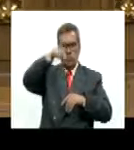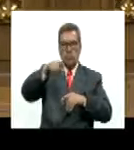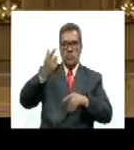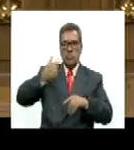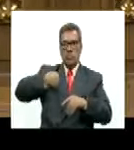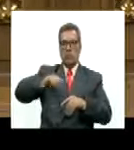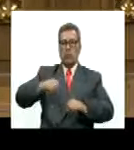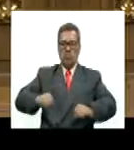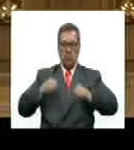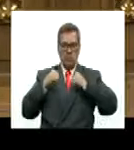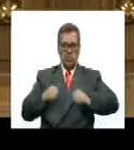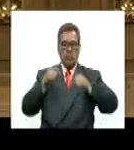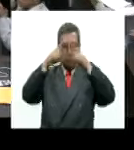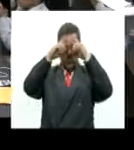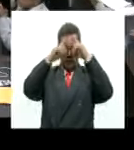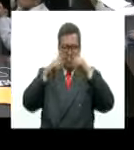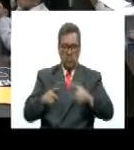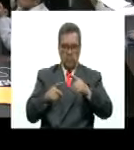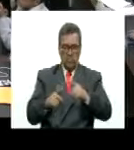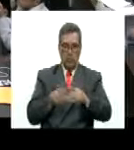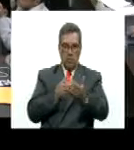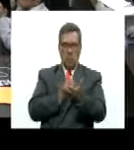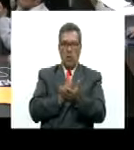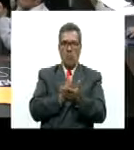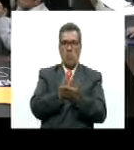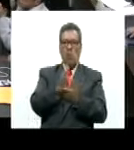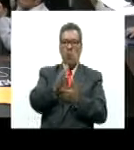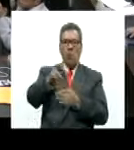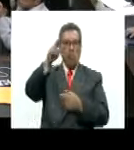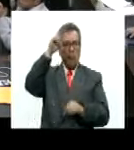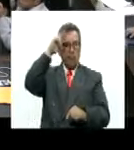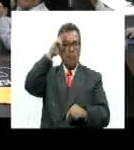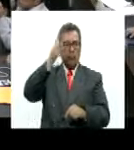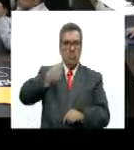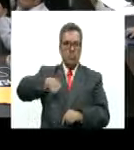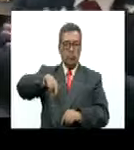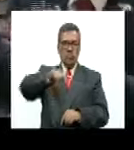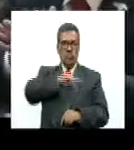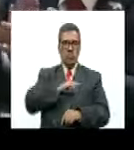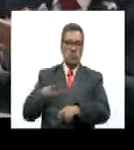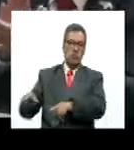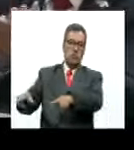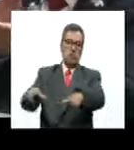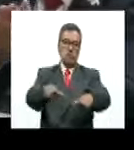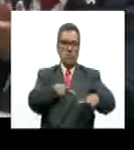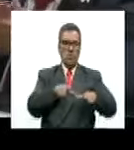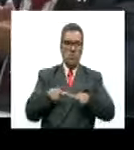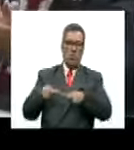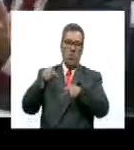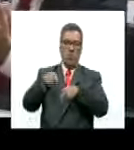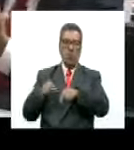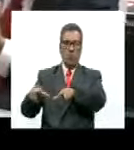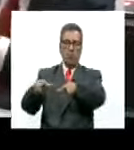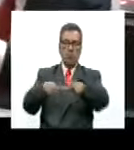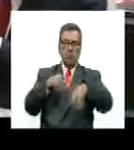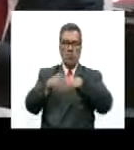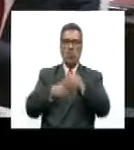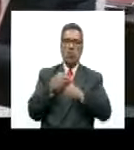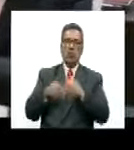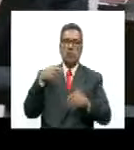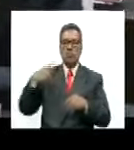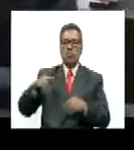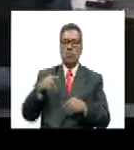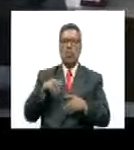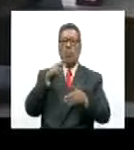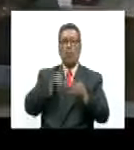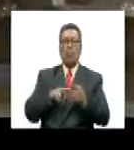la firme decisión de continuar respetando nuestra soberanía, la integridad territorial y el derecho a